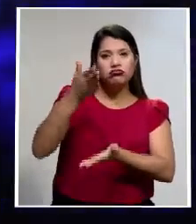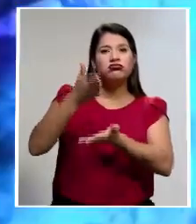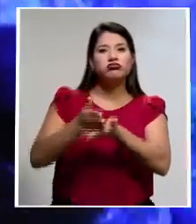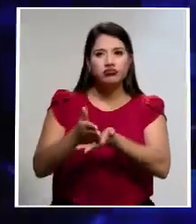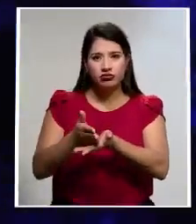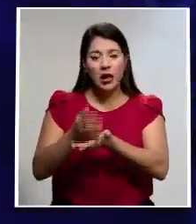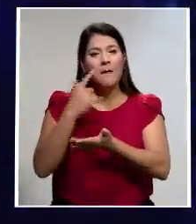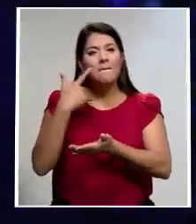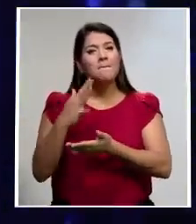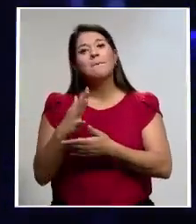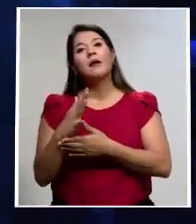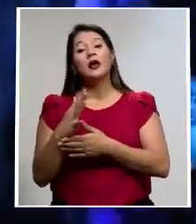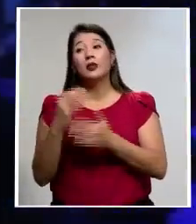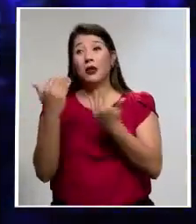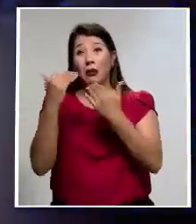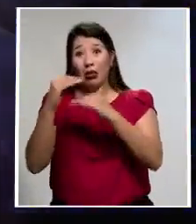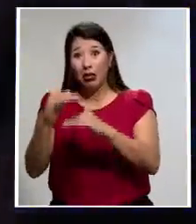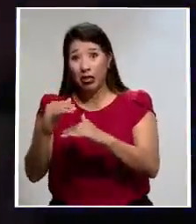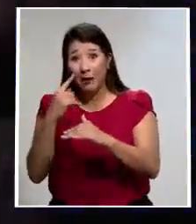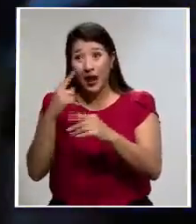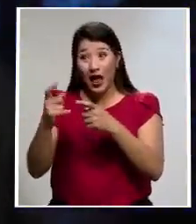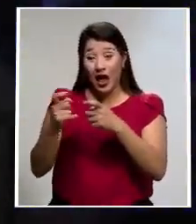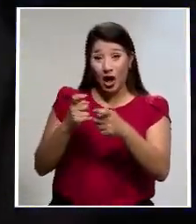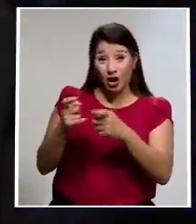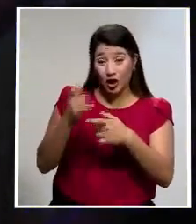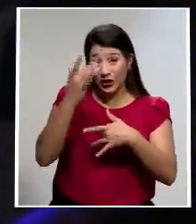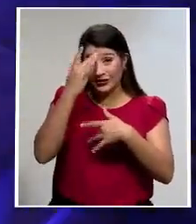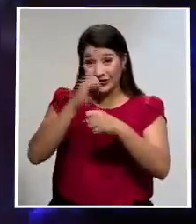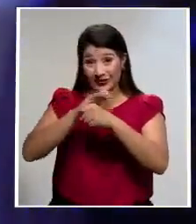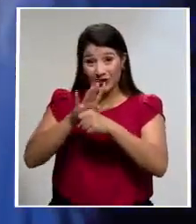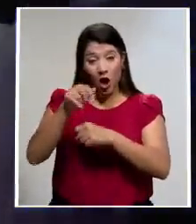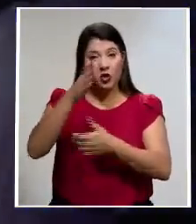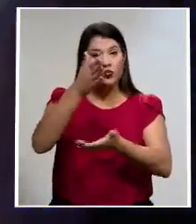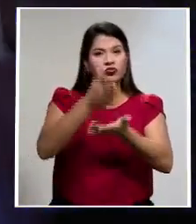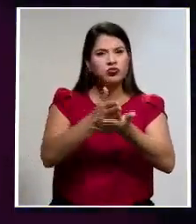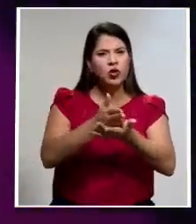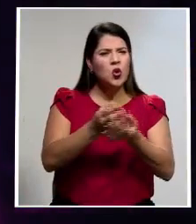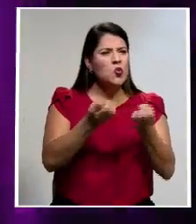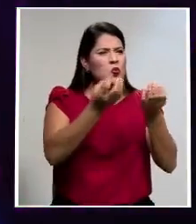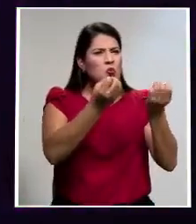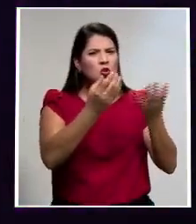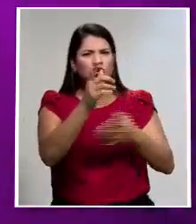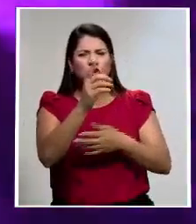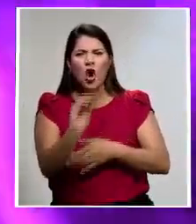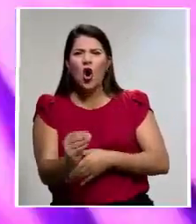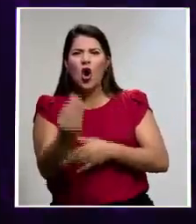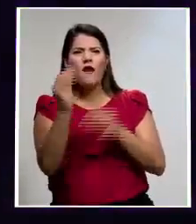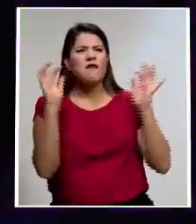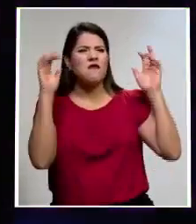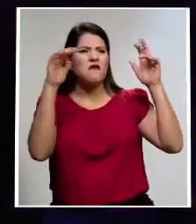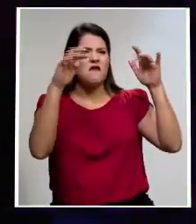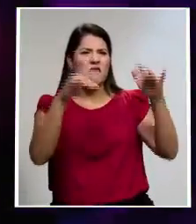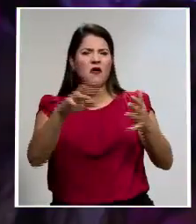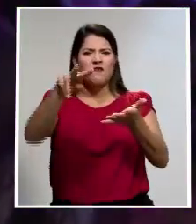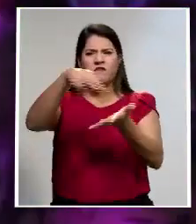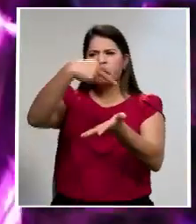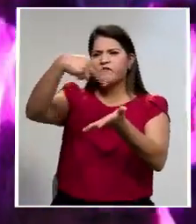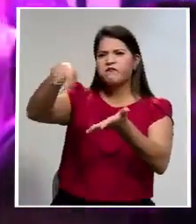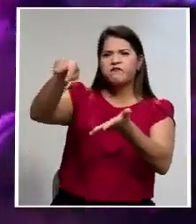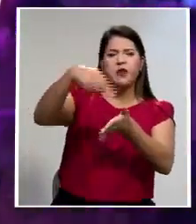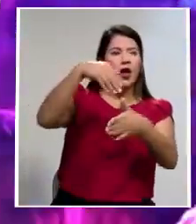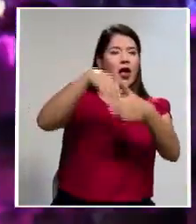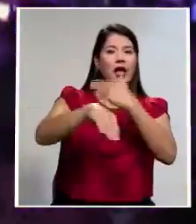para contener el coronavirus. En las primeras horas del lunes, miles de jóvenes asaltaron las discotecas de Londres, ávidos por